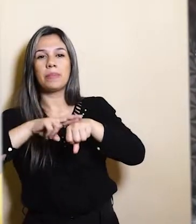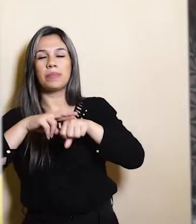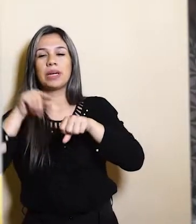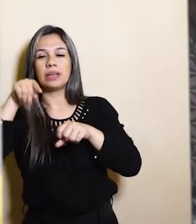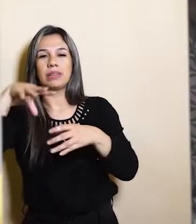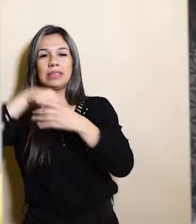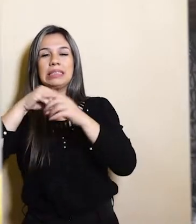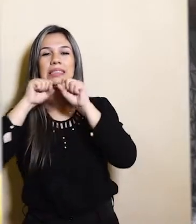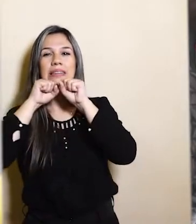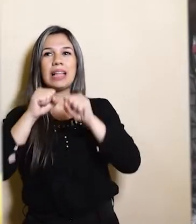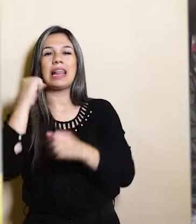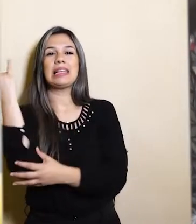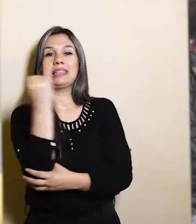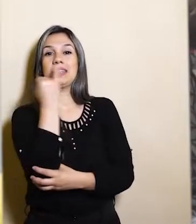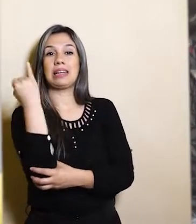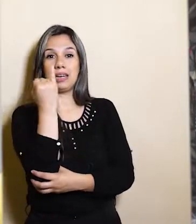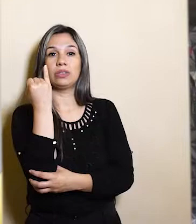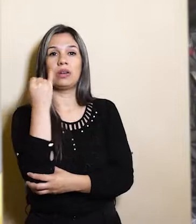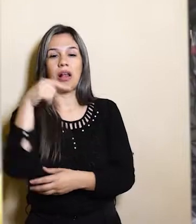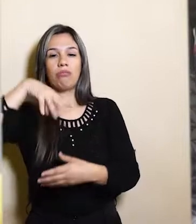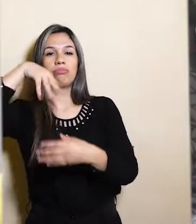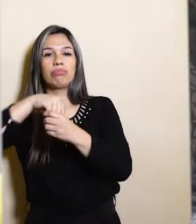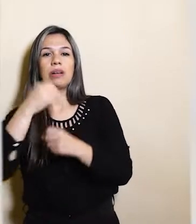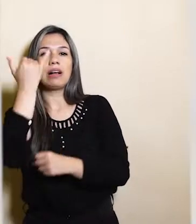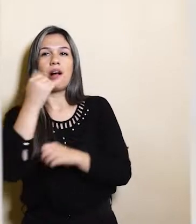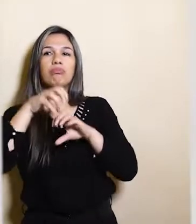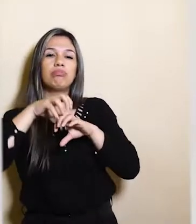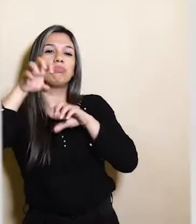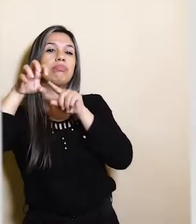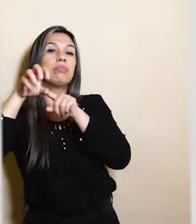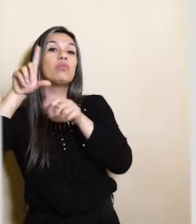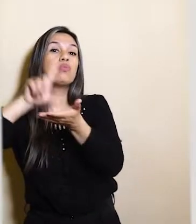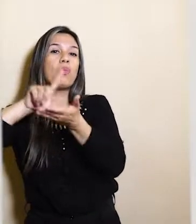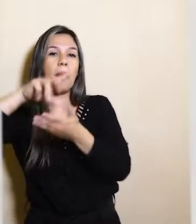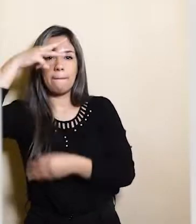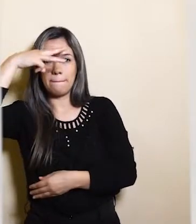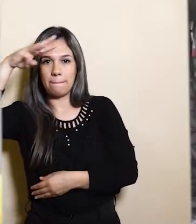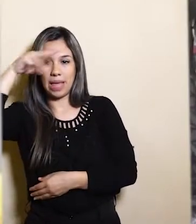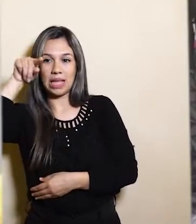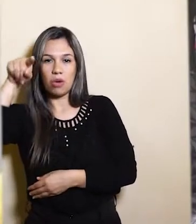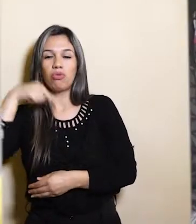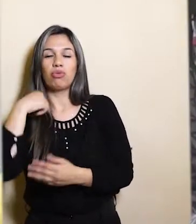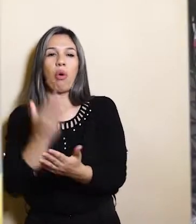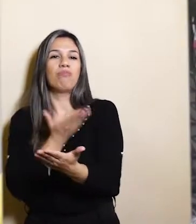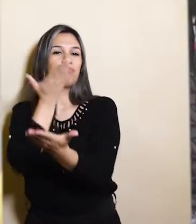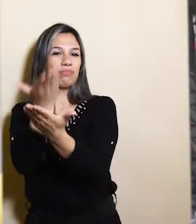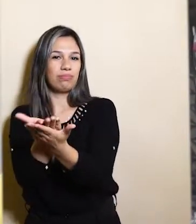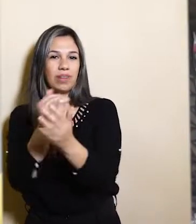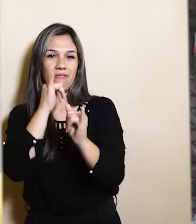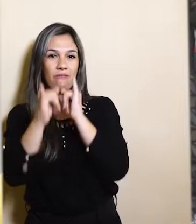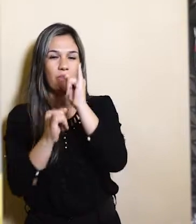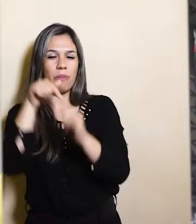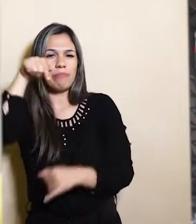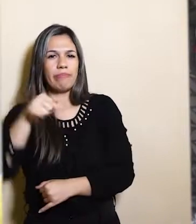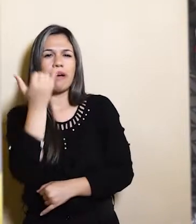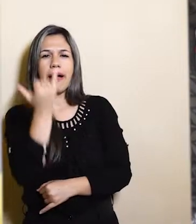Secretariado Internacional, que en nuestro caso tenemos nuestra sede en la Ciudad de México, desde donde yo vengo a presentar este informe, y tenemos un equipo